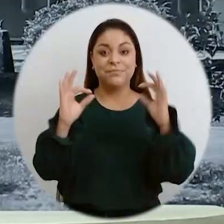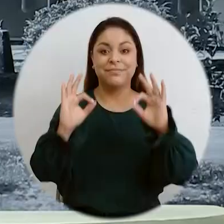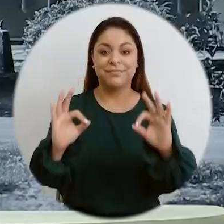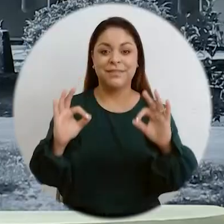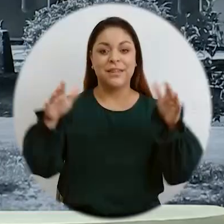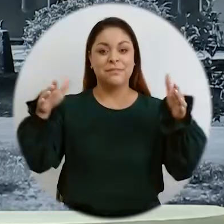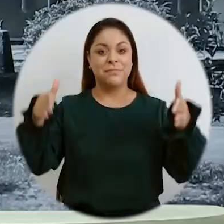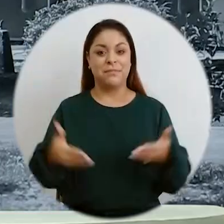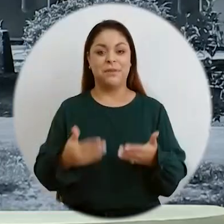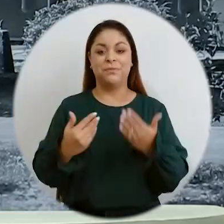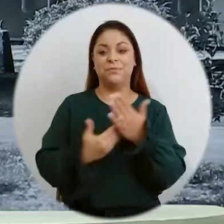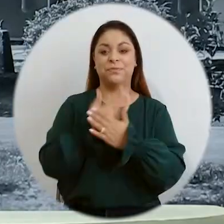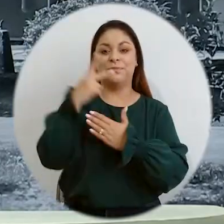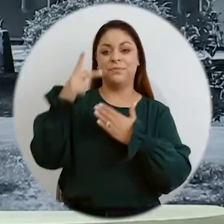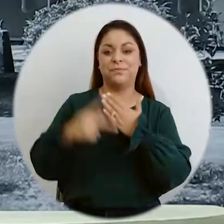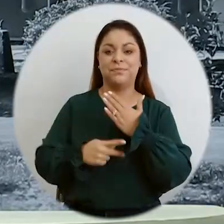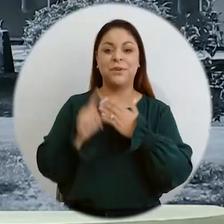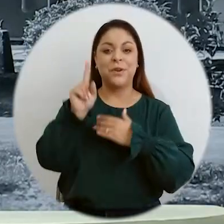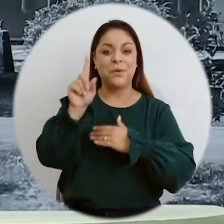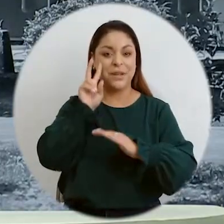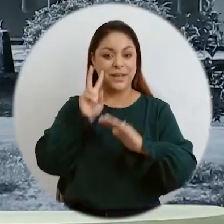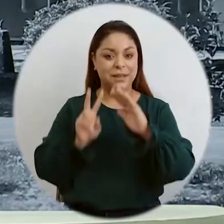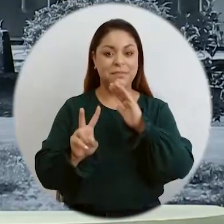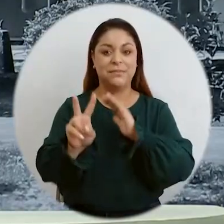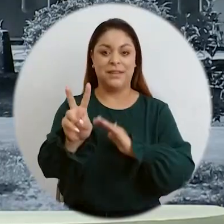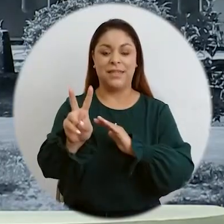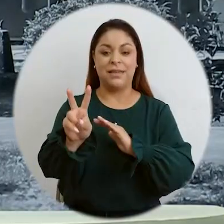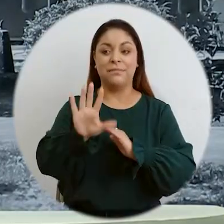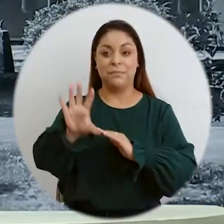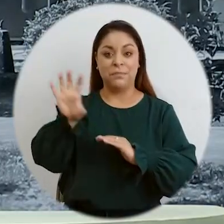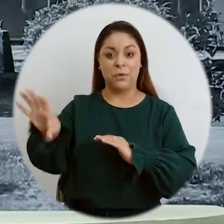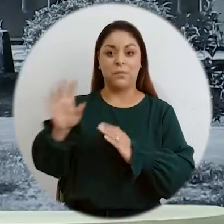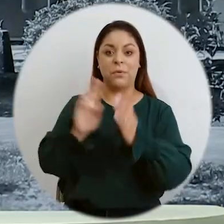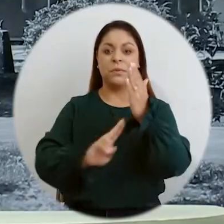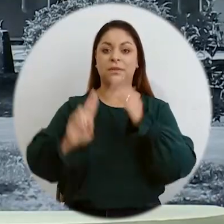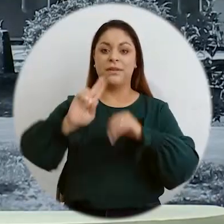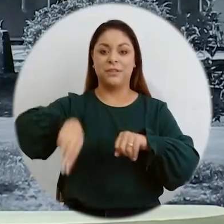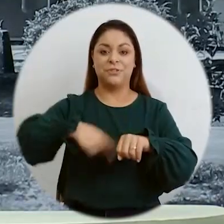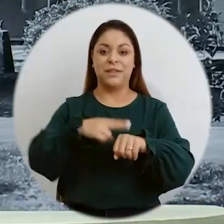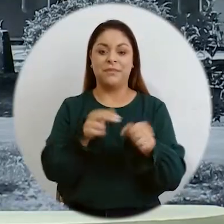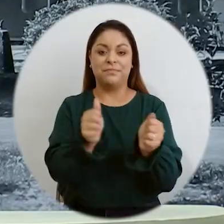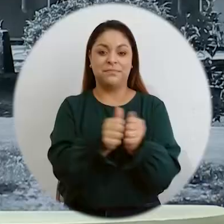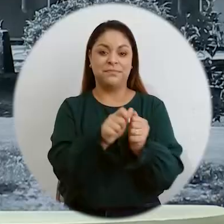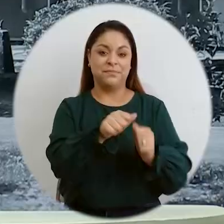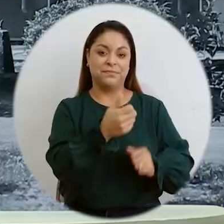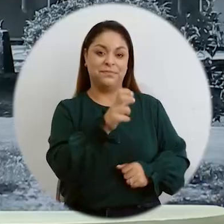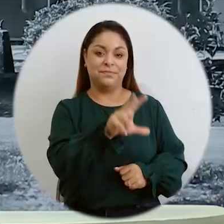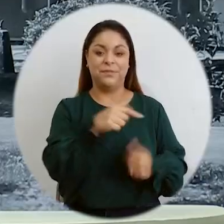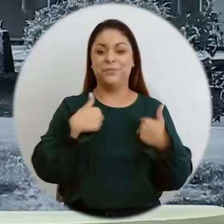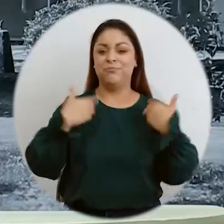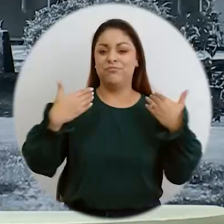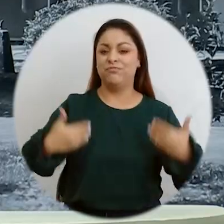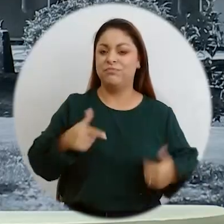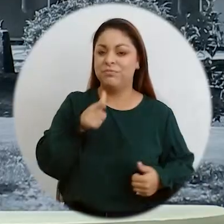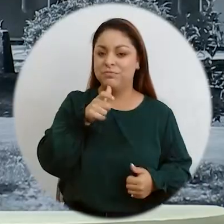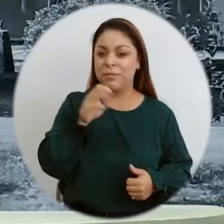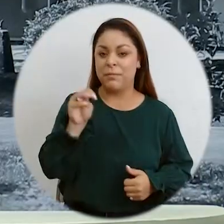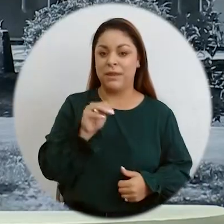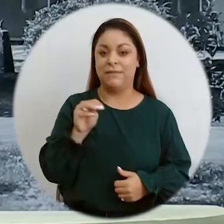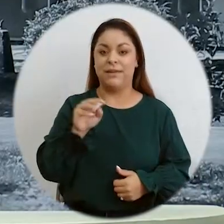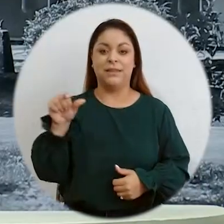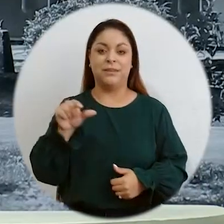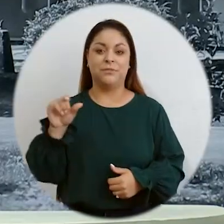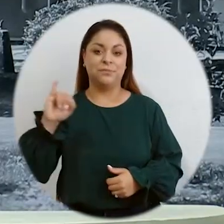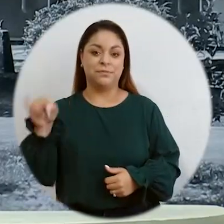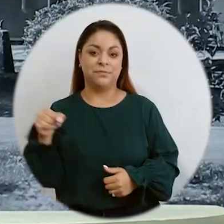tal? Bienvenidos a una edición más de Una Mirada, el programa de la Universidad Nacional y de CINAR S.A. Soy Maribel Quiroz Jara y